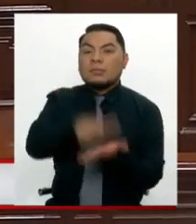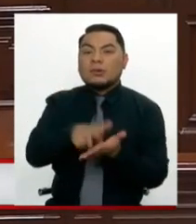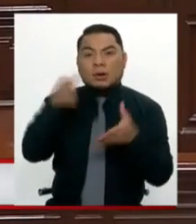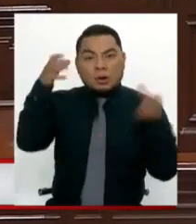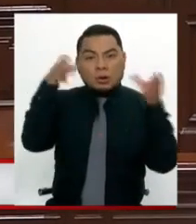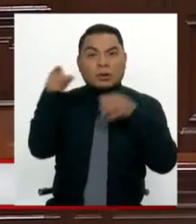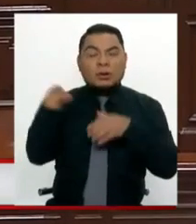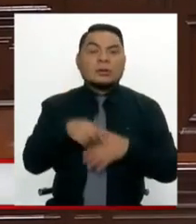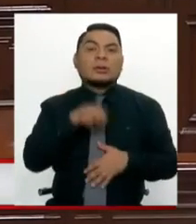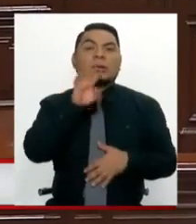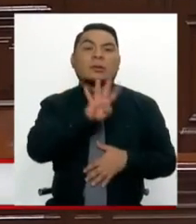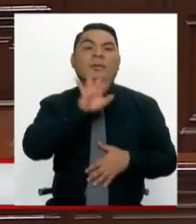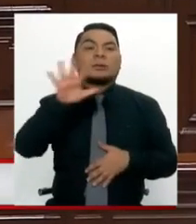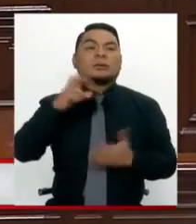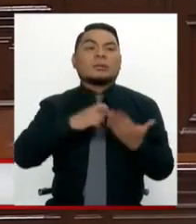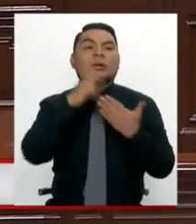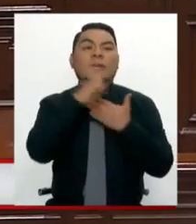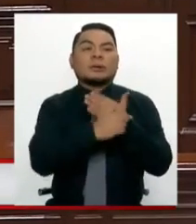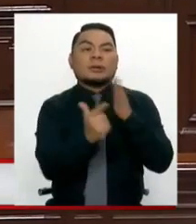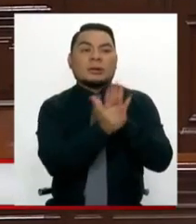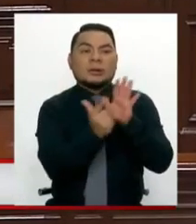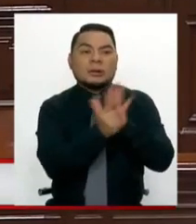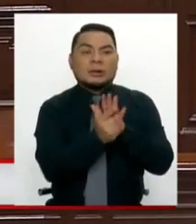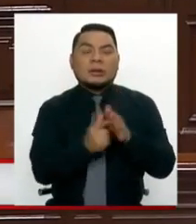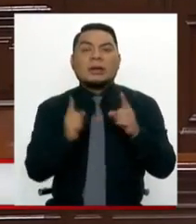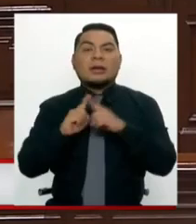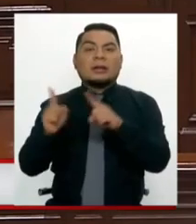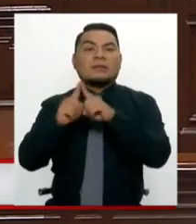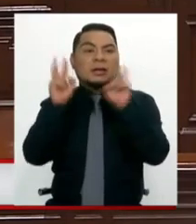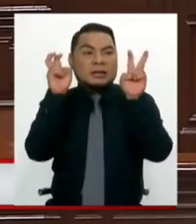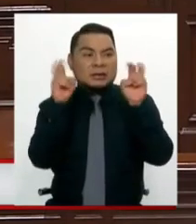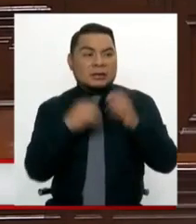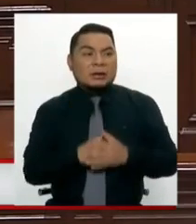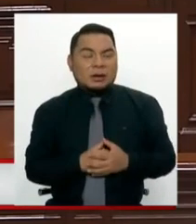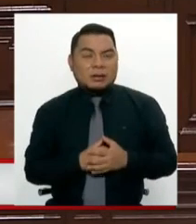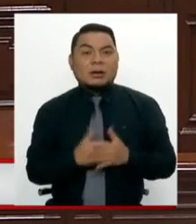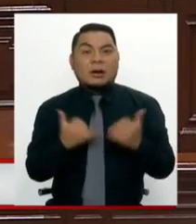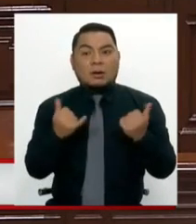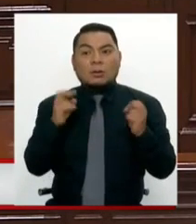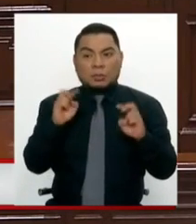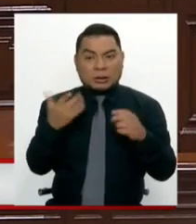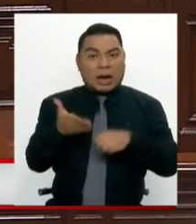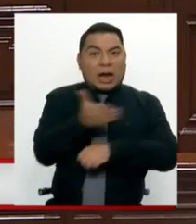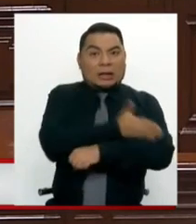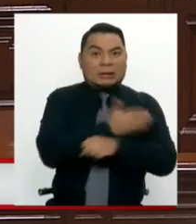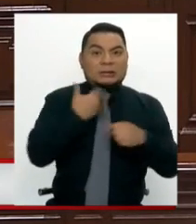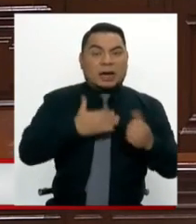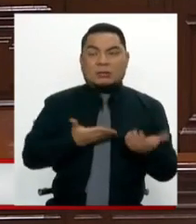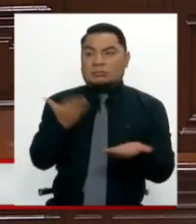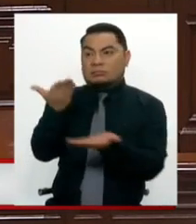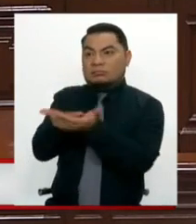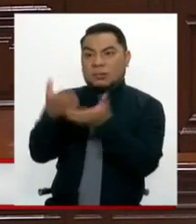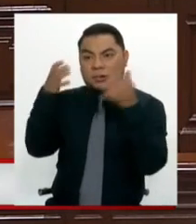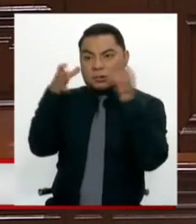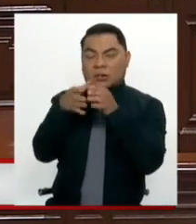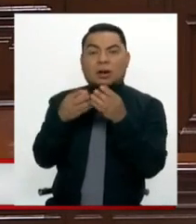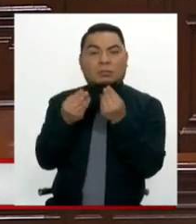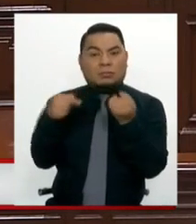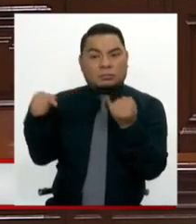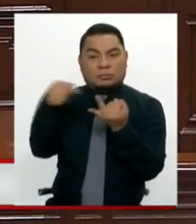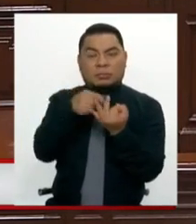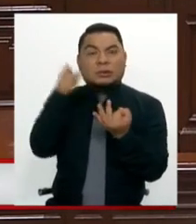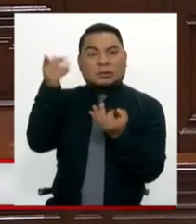Congreso 45 proyectos de ley de distinta materia que oportunamente hicimos llegar, varios de ellos que